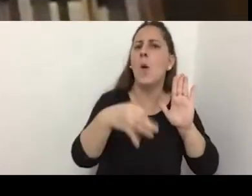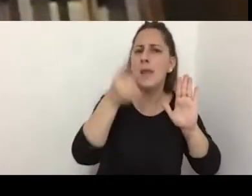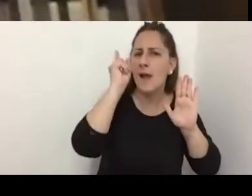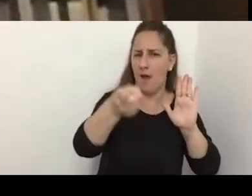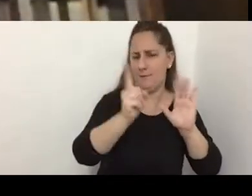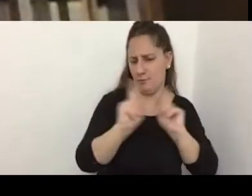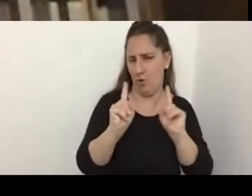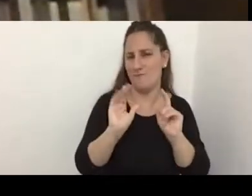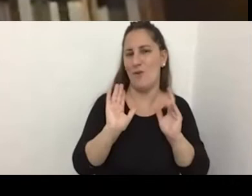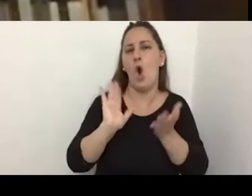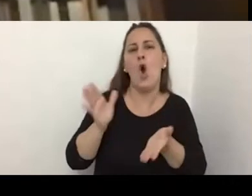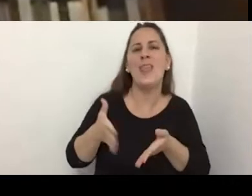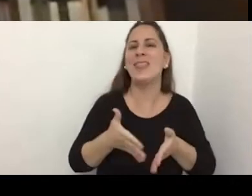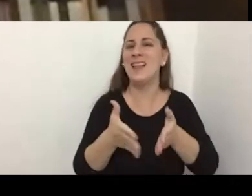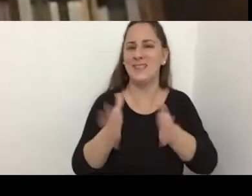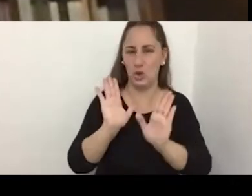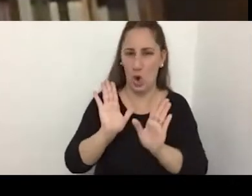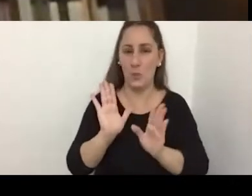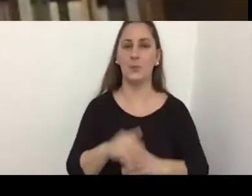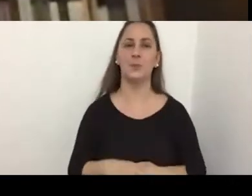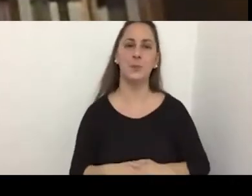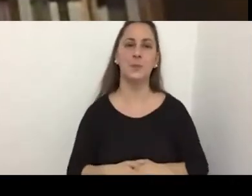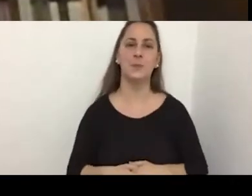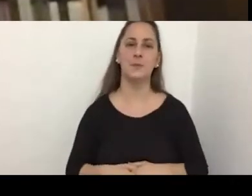eso, pero sí para